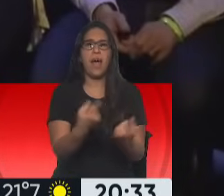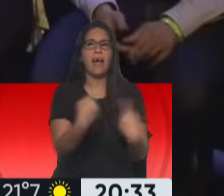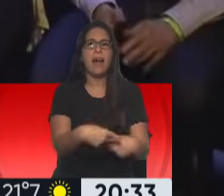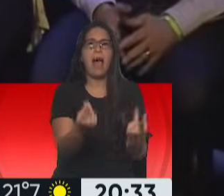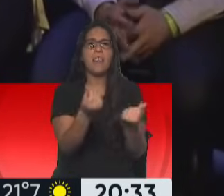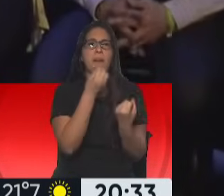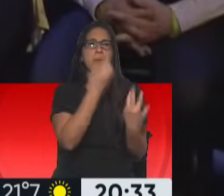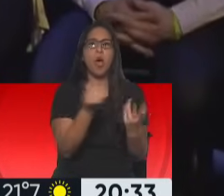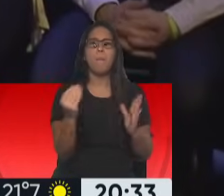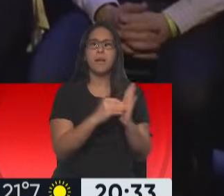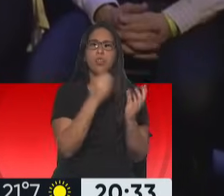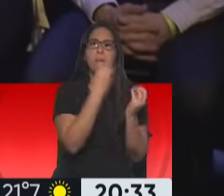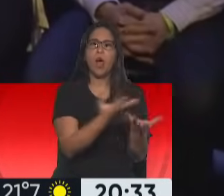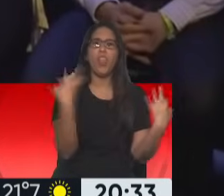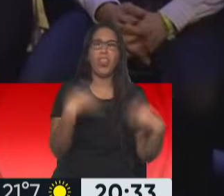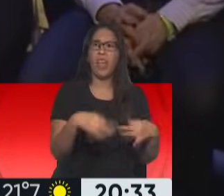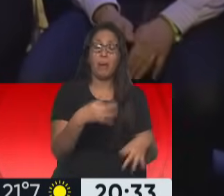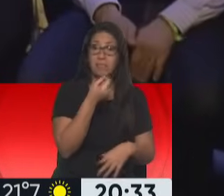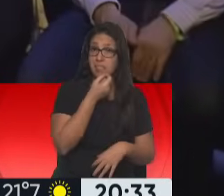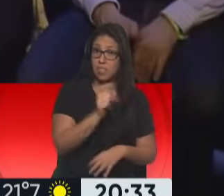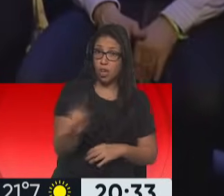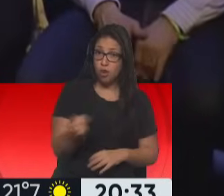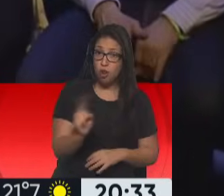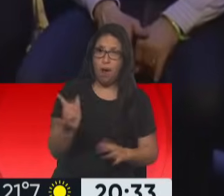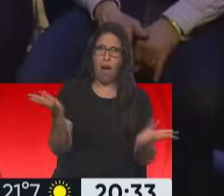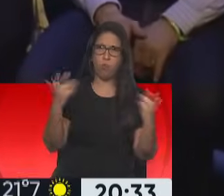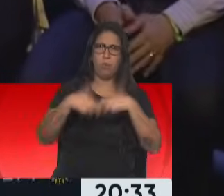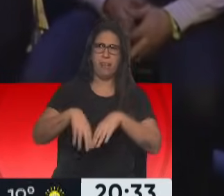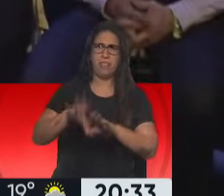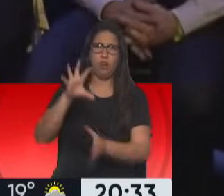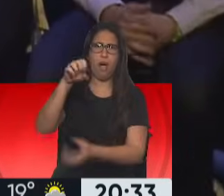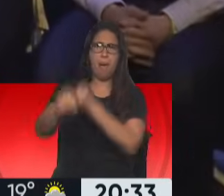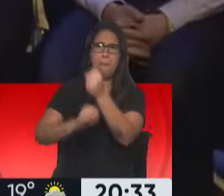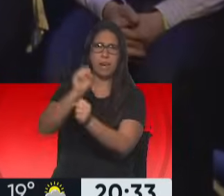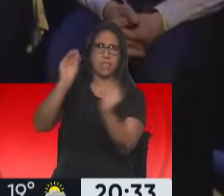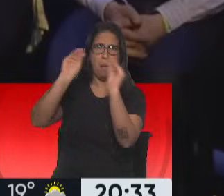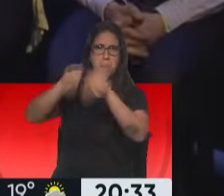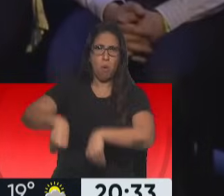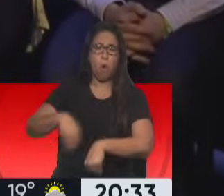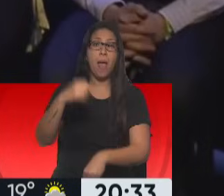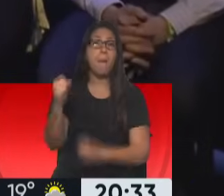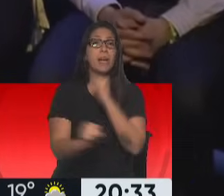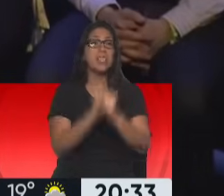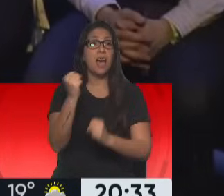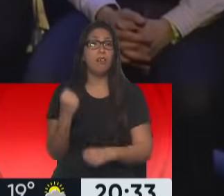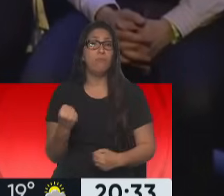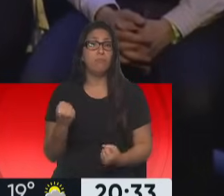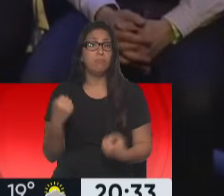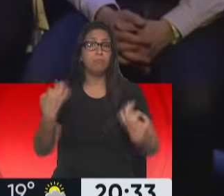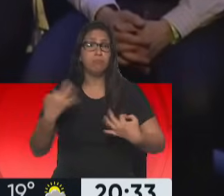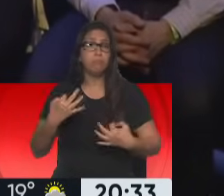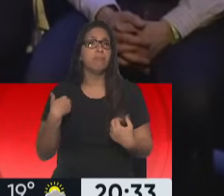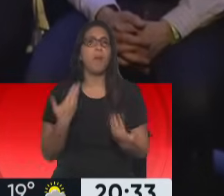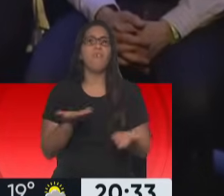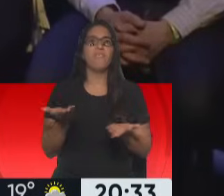a un mejor precio, porque si no lo hacen, quiebran. Es decir, el empresario exitoso es un benefactor